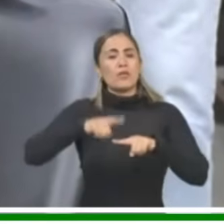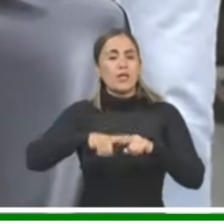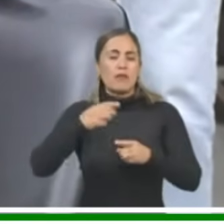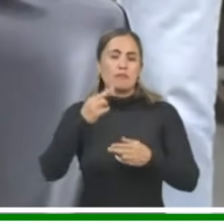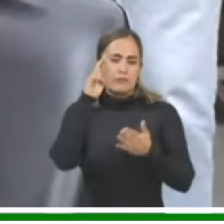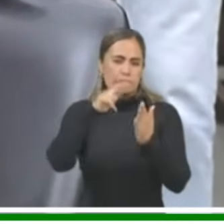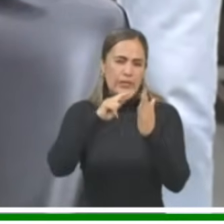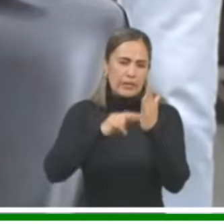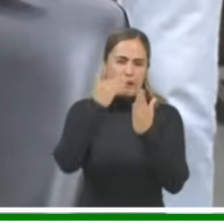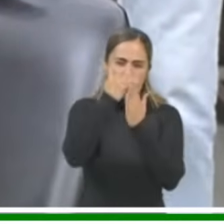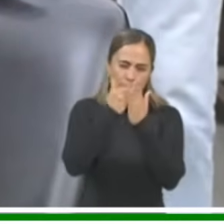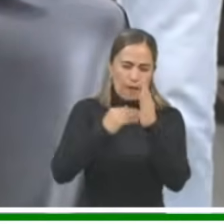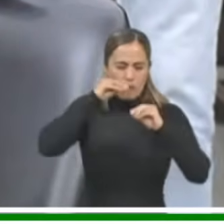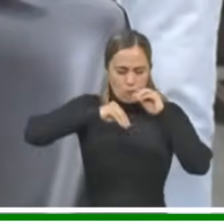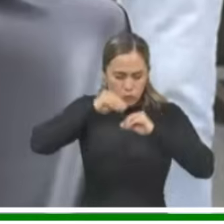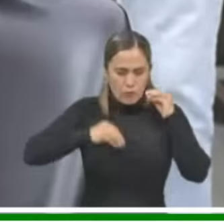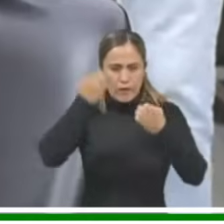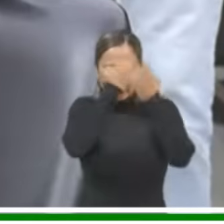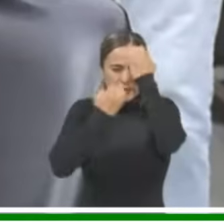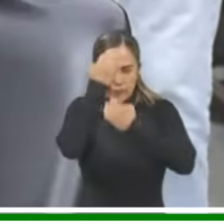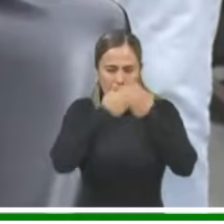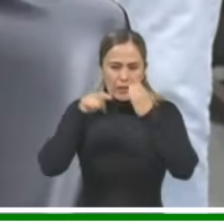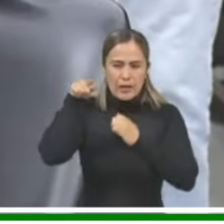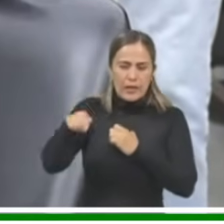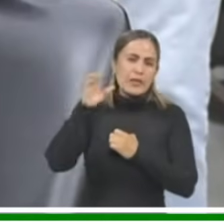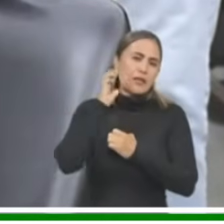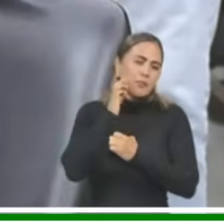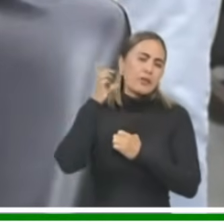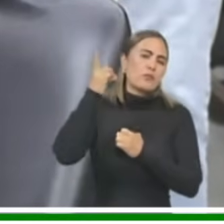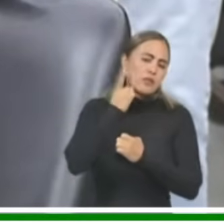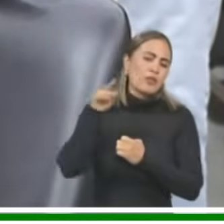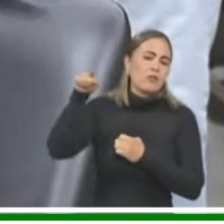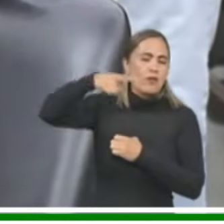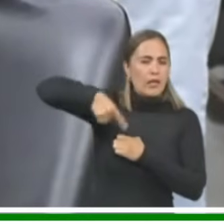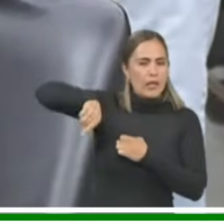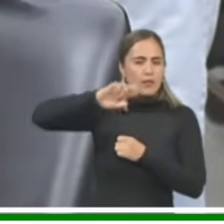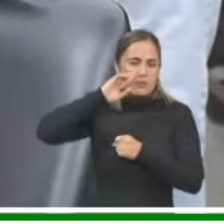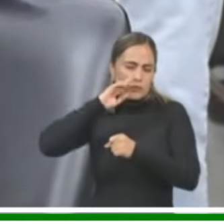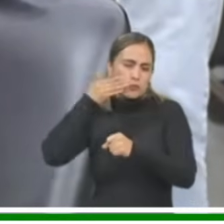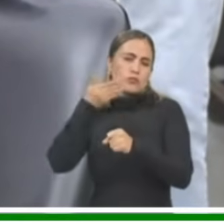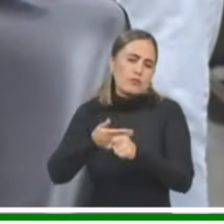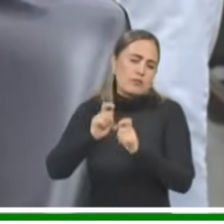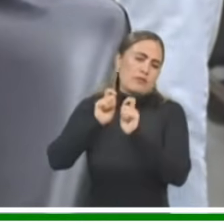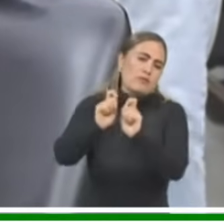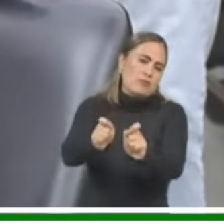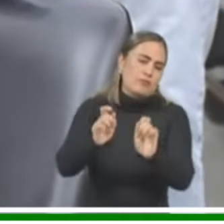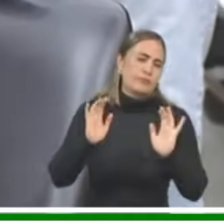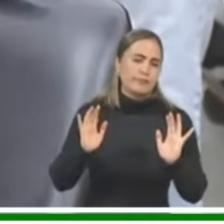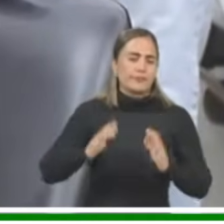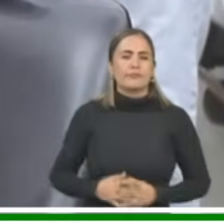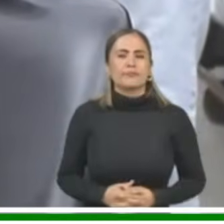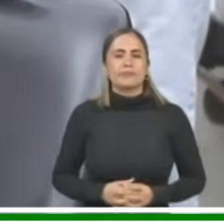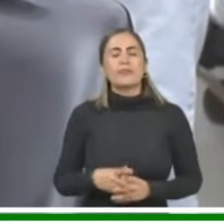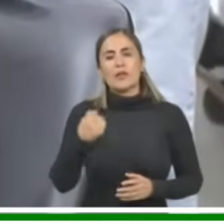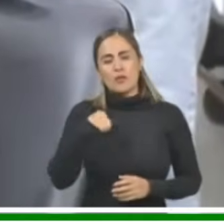aprobado, analizado por el Congreso de los Estados Unidos mexicanos, es decir, por los legisladores. Y aprovecho este espacio